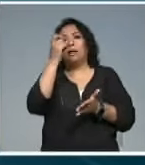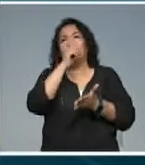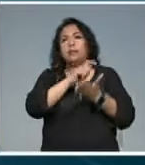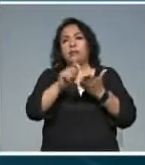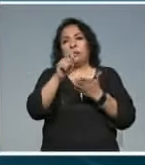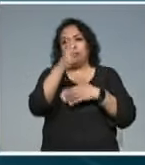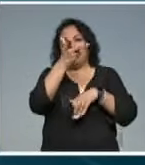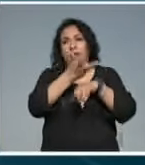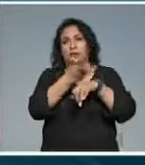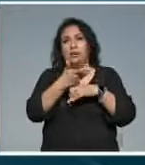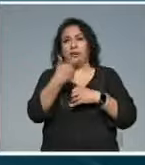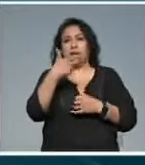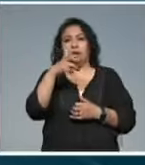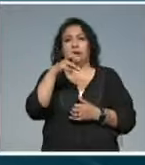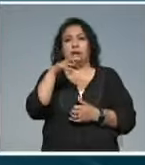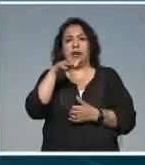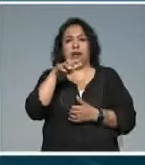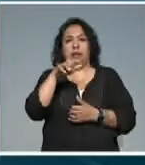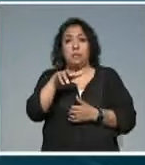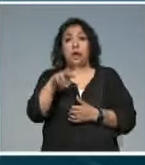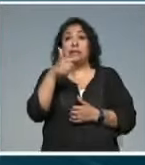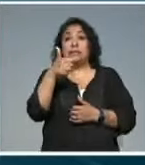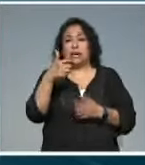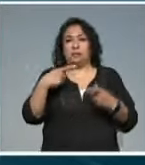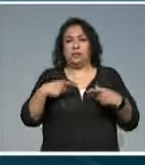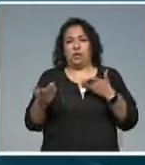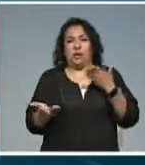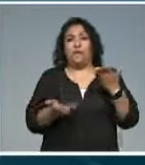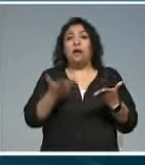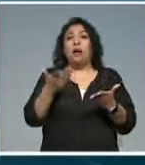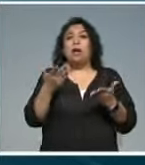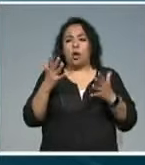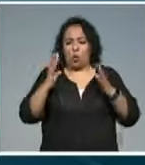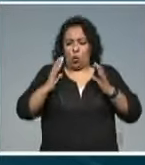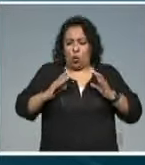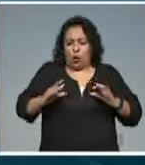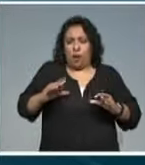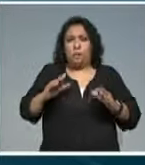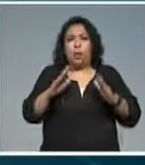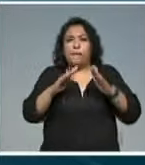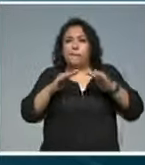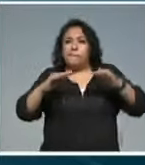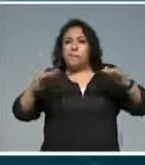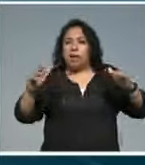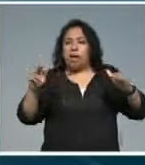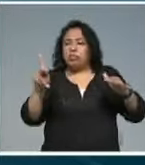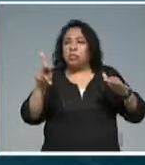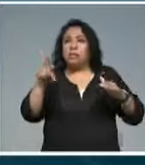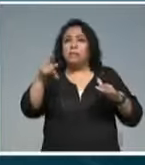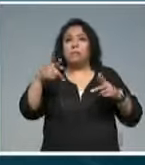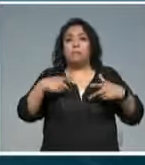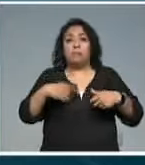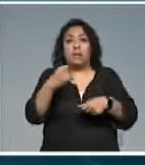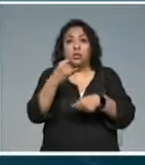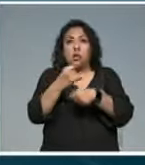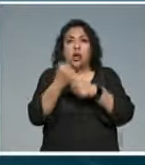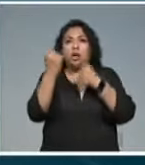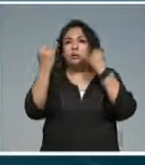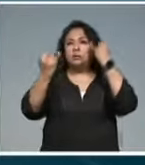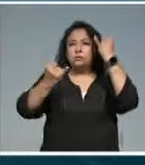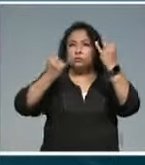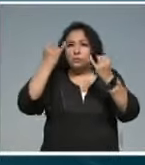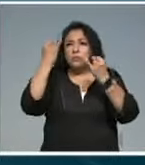escritor estadounidense Herman Melville, seis bailarines recrean con el cuerpo el fondo del mar, los personajes, la